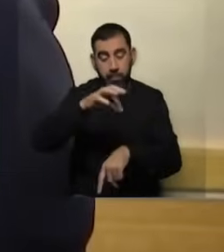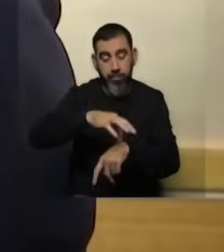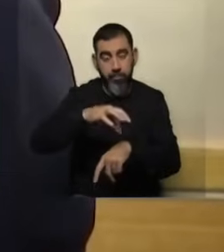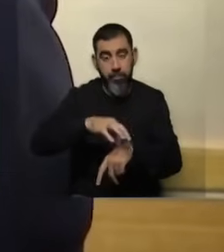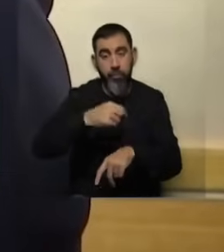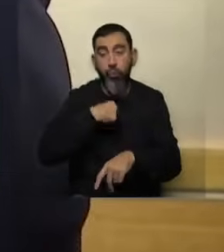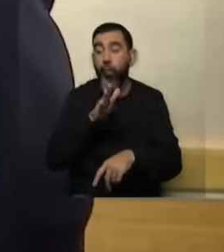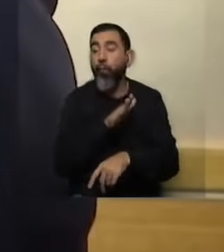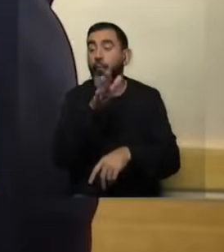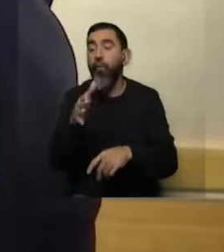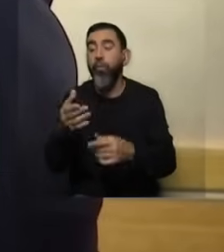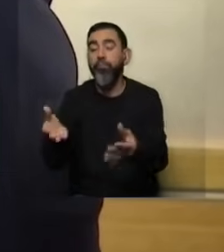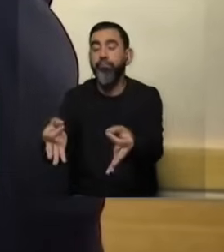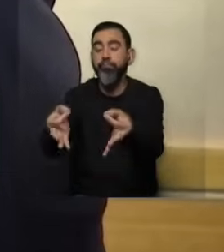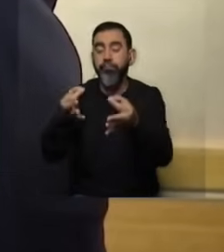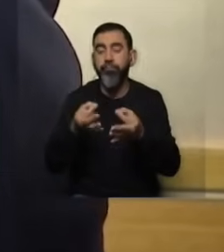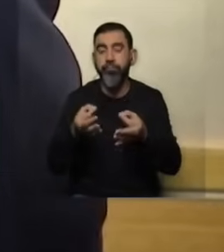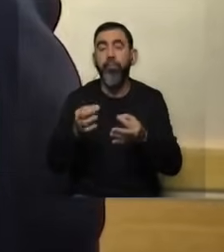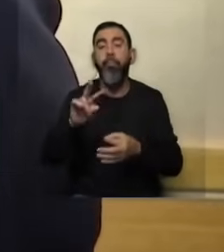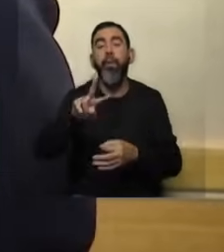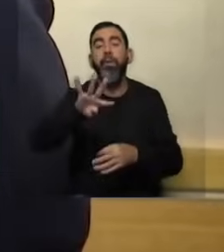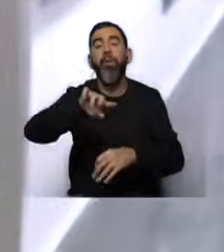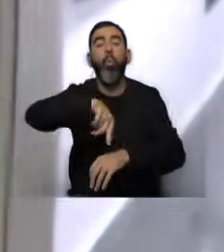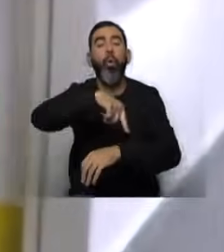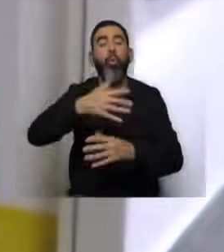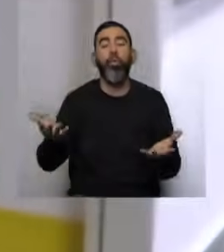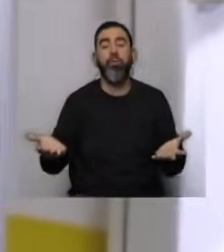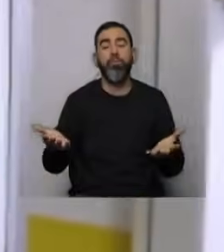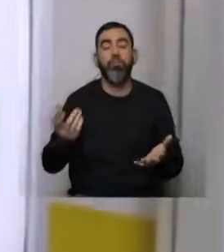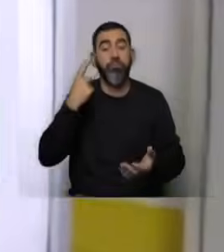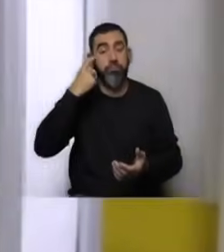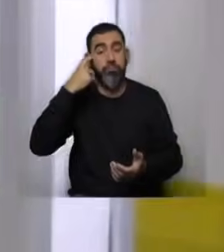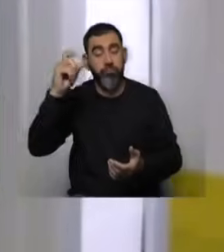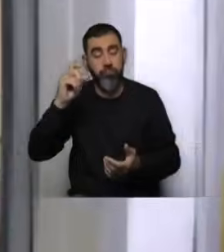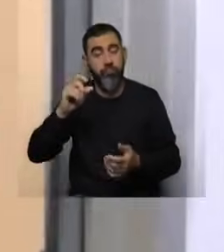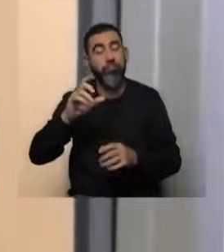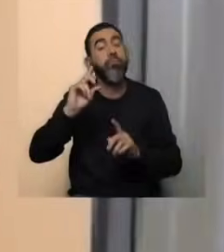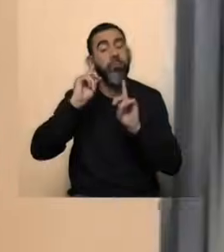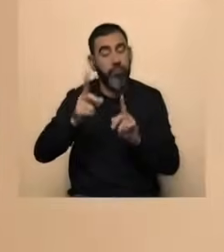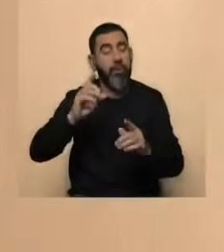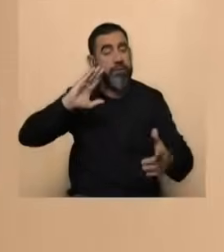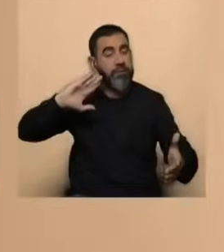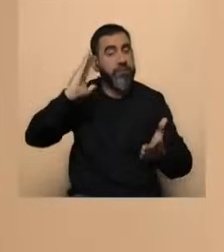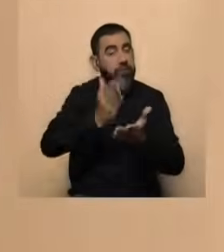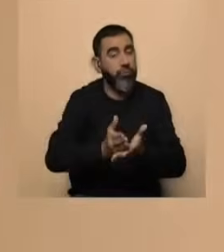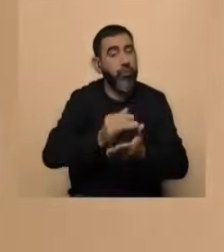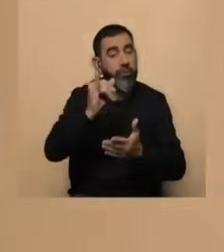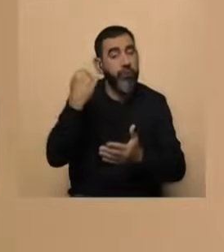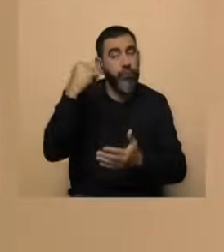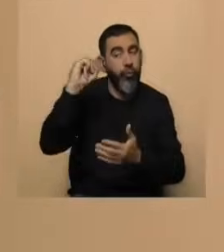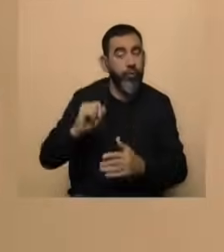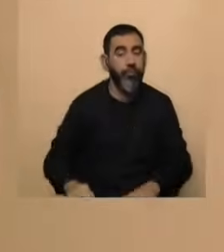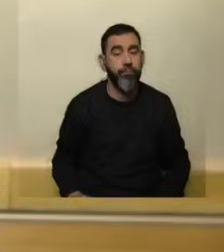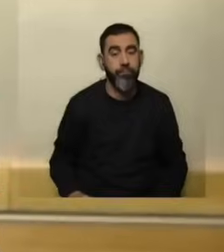oftalmólogo y se la van a dar en 24 horas la iniciativa prevé la aplicación de sanciones en caso de